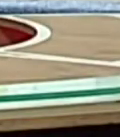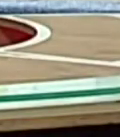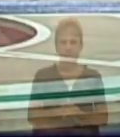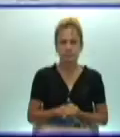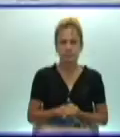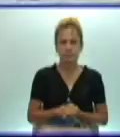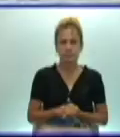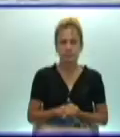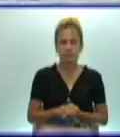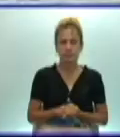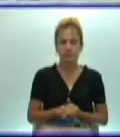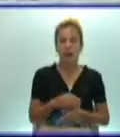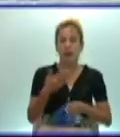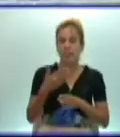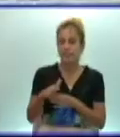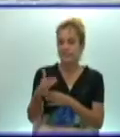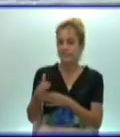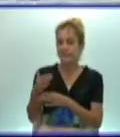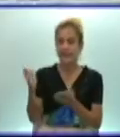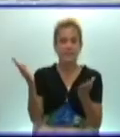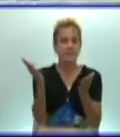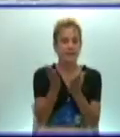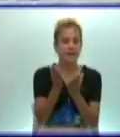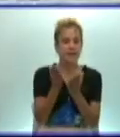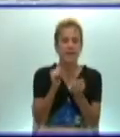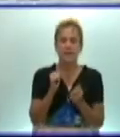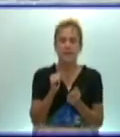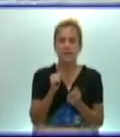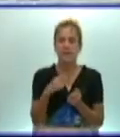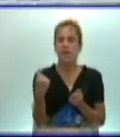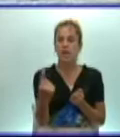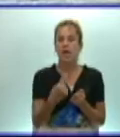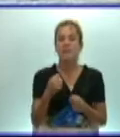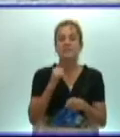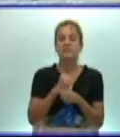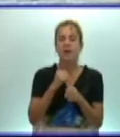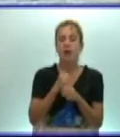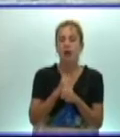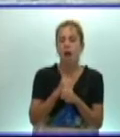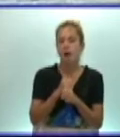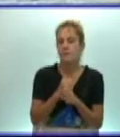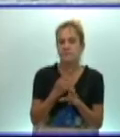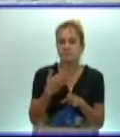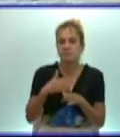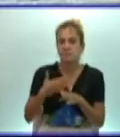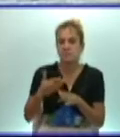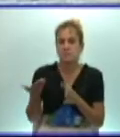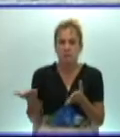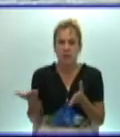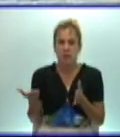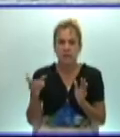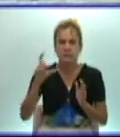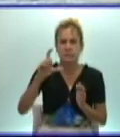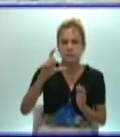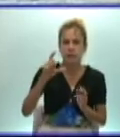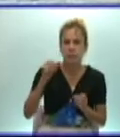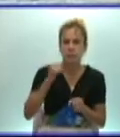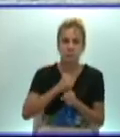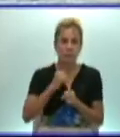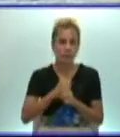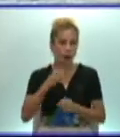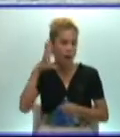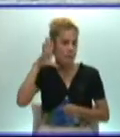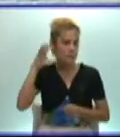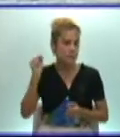Durante las diferentes emisiones hemos estado trabajando diversos tipos de textos para trabajar su